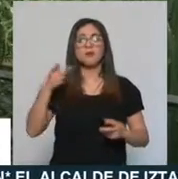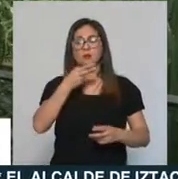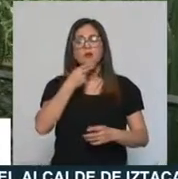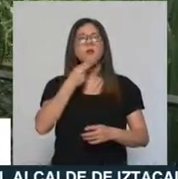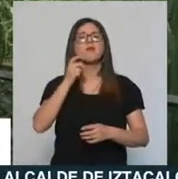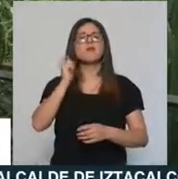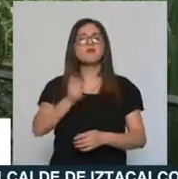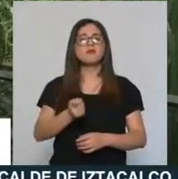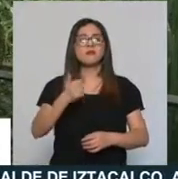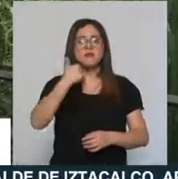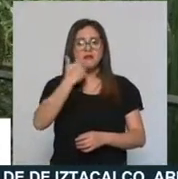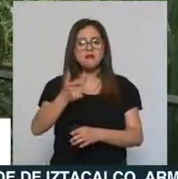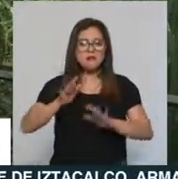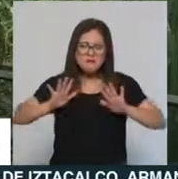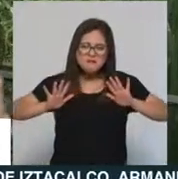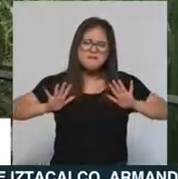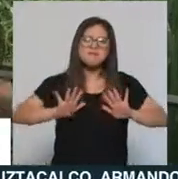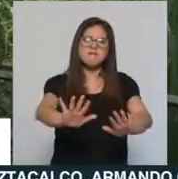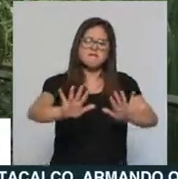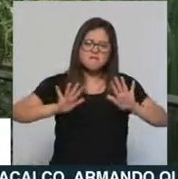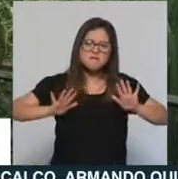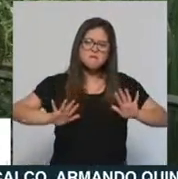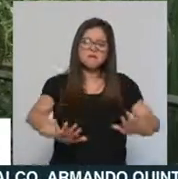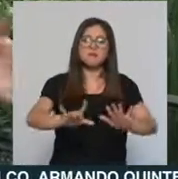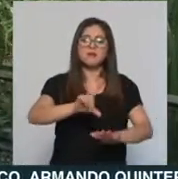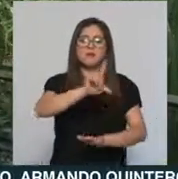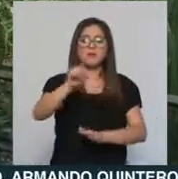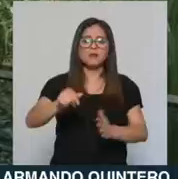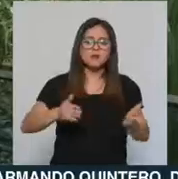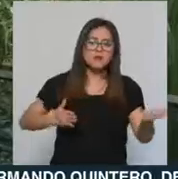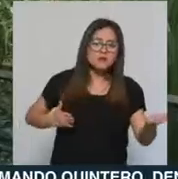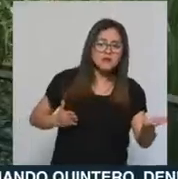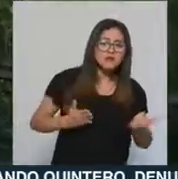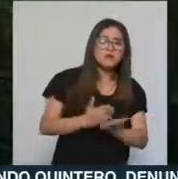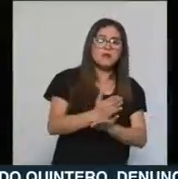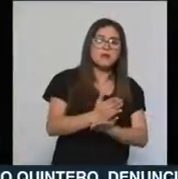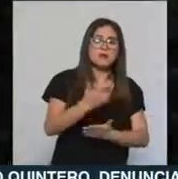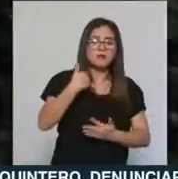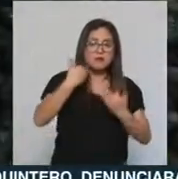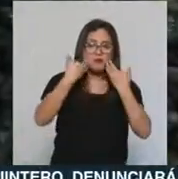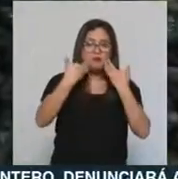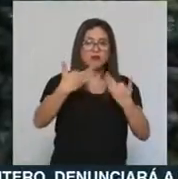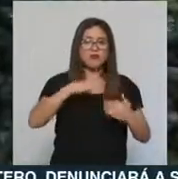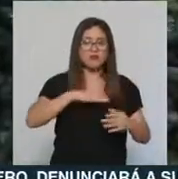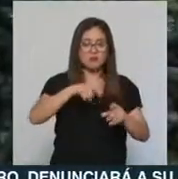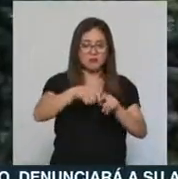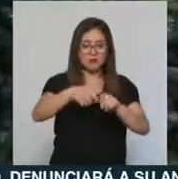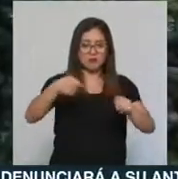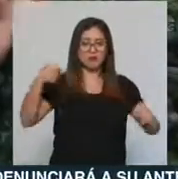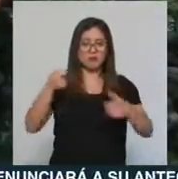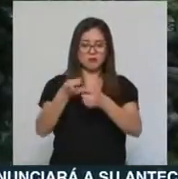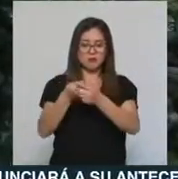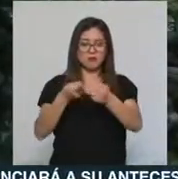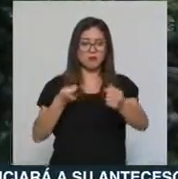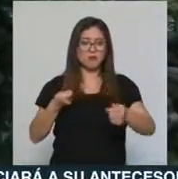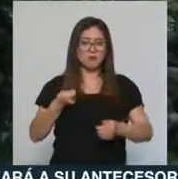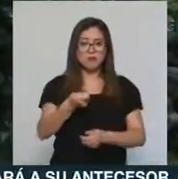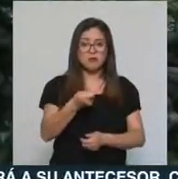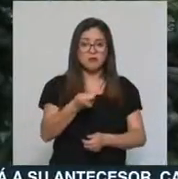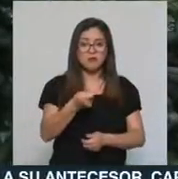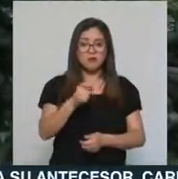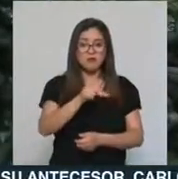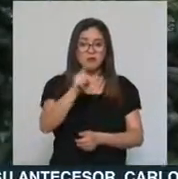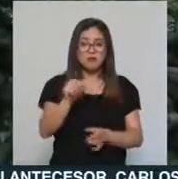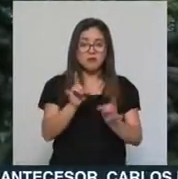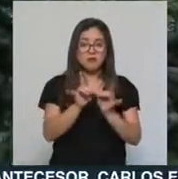empieza a empujar la puerta, logra entrar y es cuando yo veo que trae un cuchillo. Desde ese momento, Esther se dio cuenta